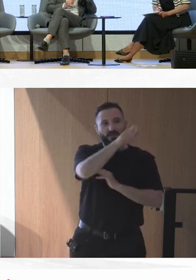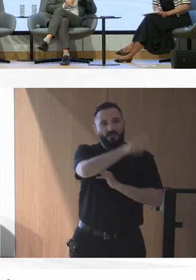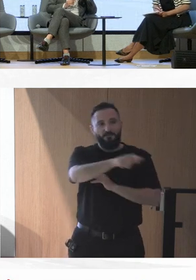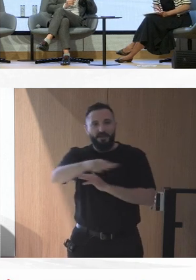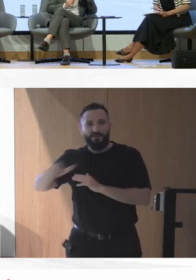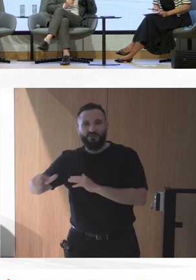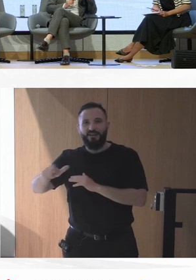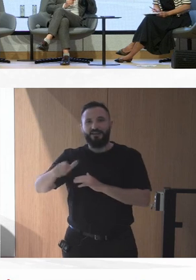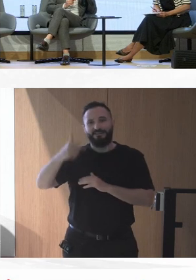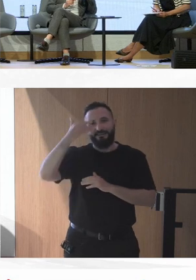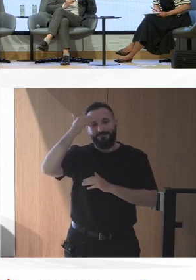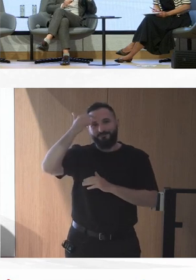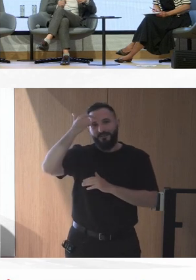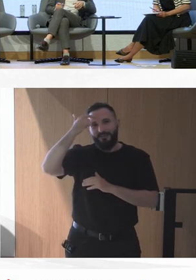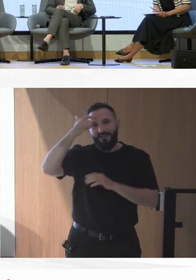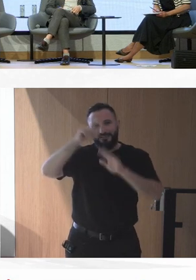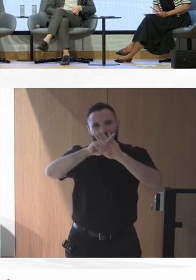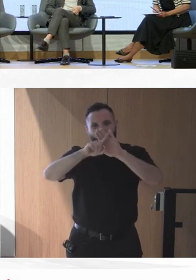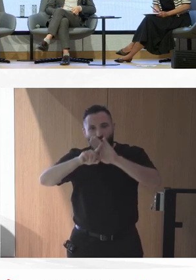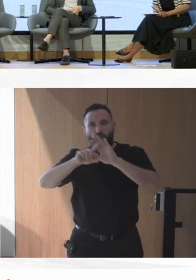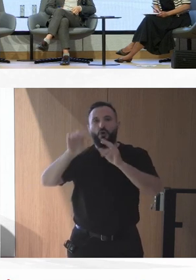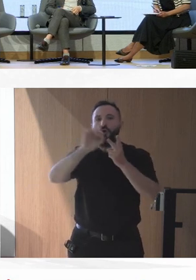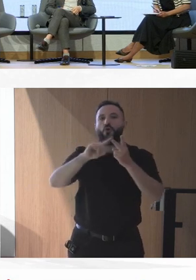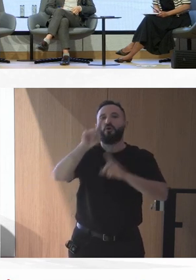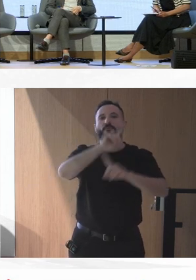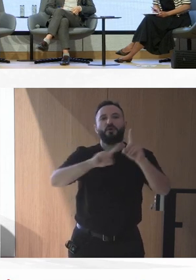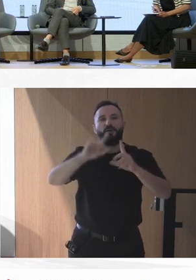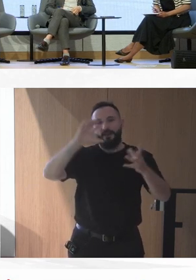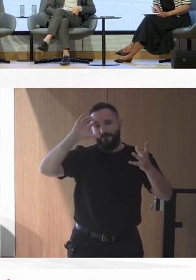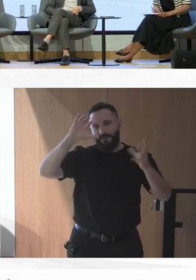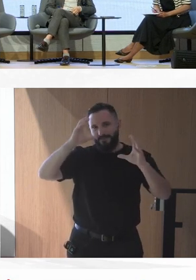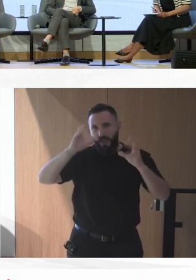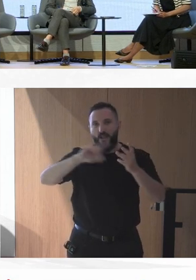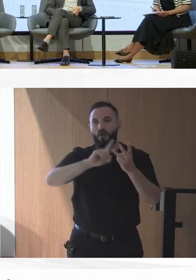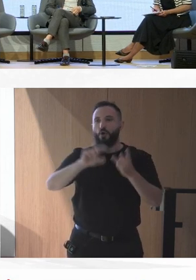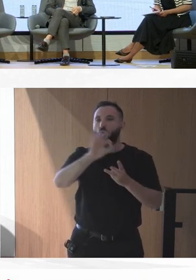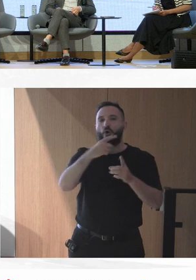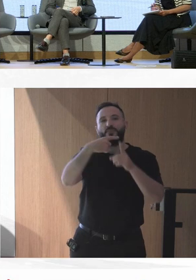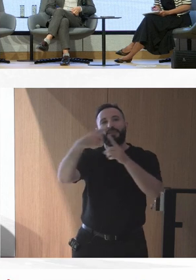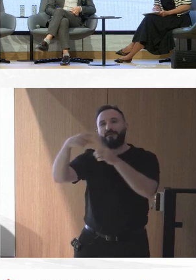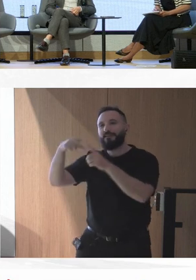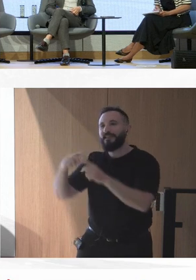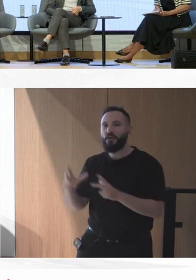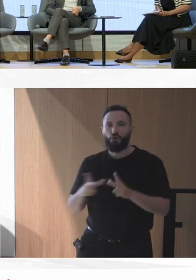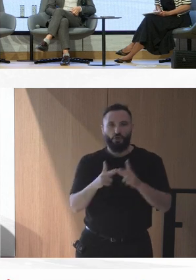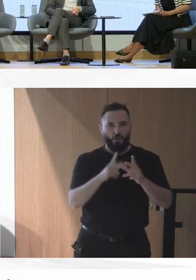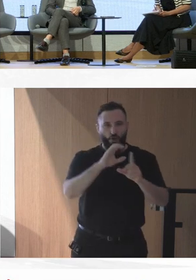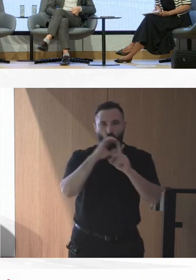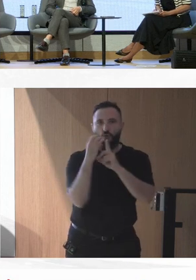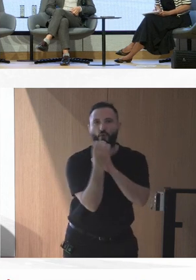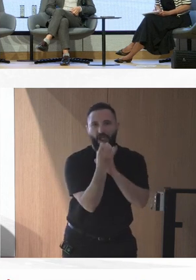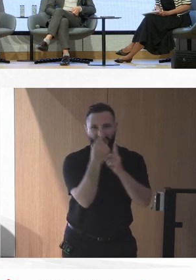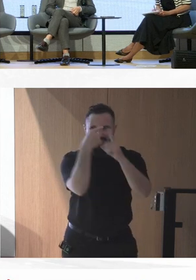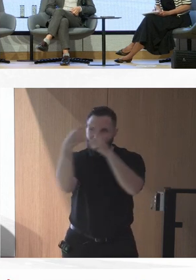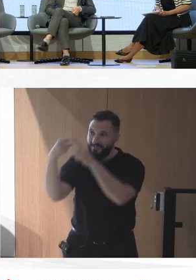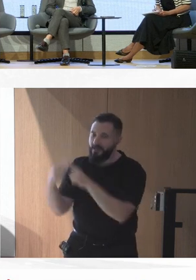inmadurez psicológica, nuevamente se habla de trastorno mental, pero, por ejemplo, se habla de diversidad sociocultural cuando se define la inimputabilidad, ¿no?